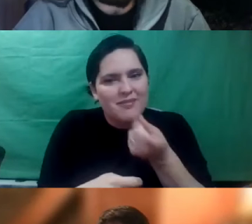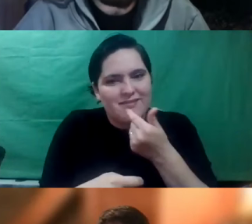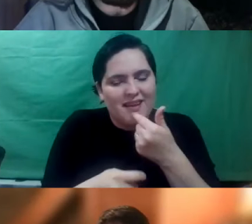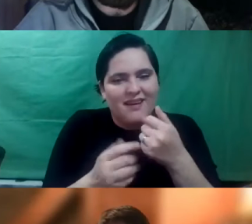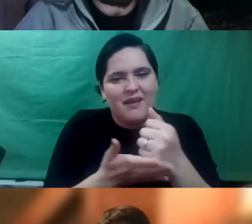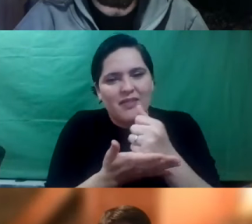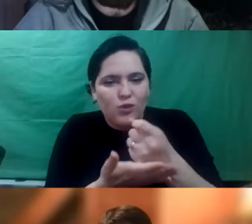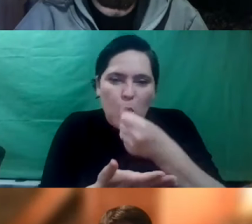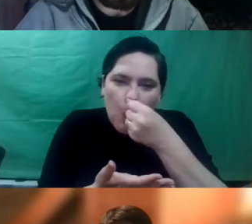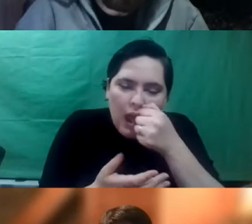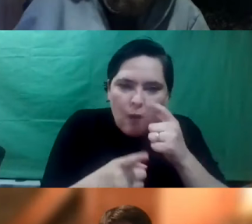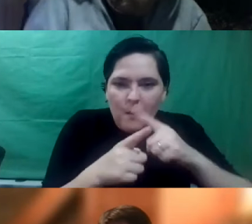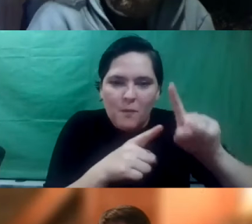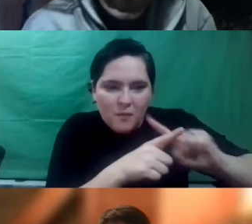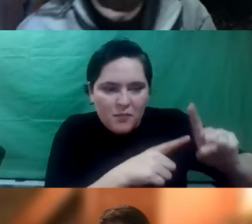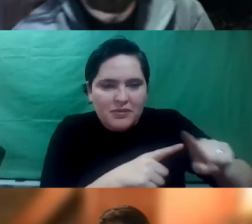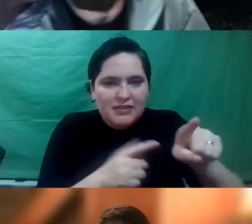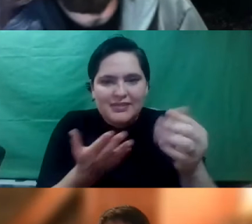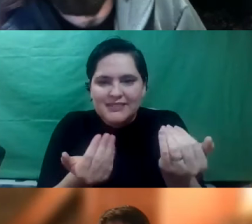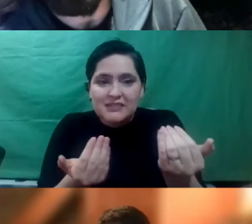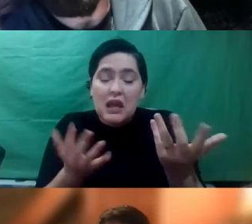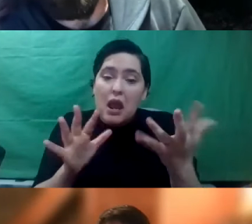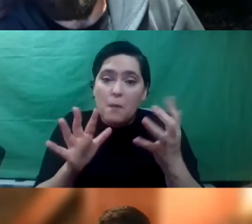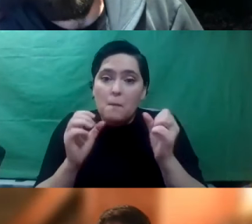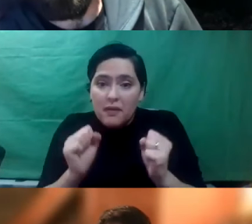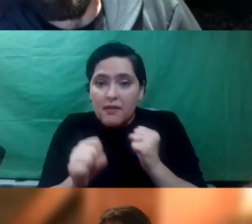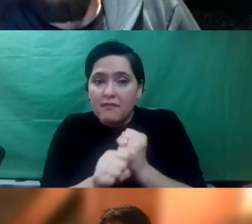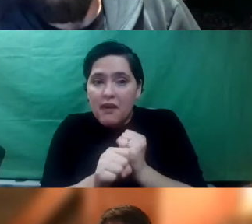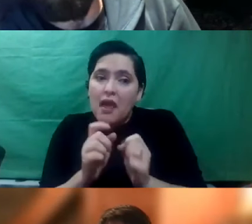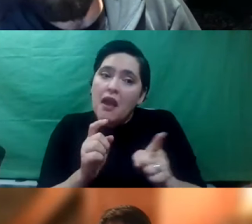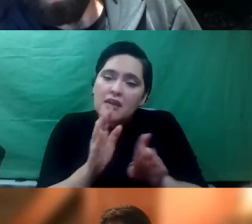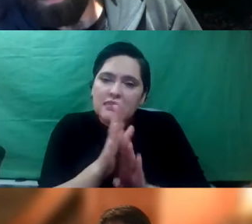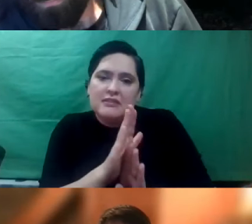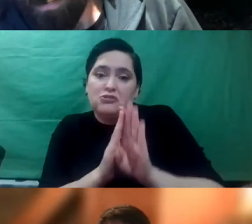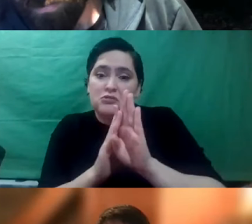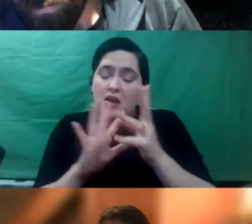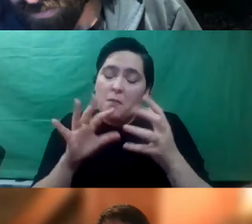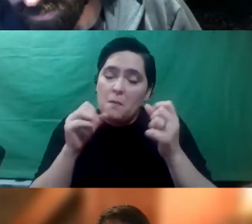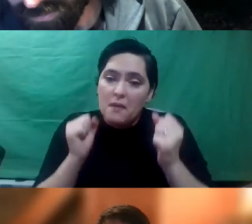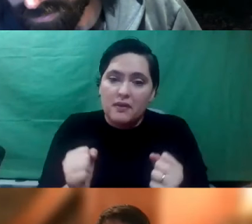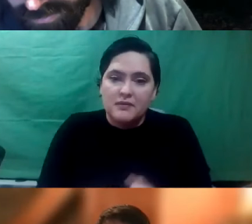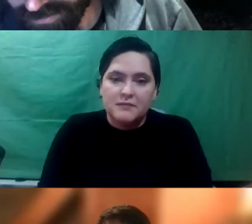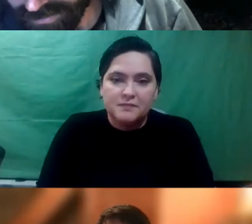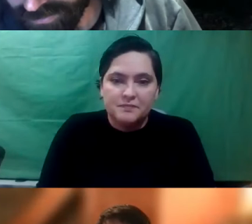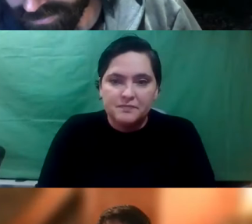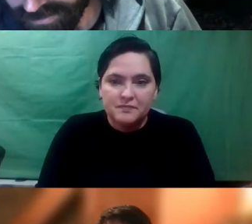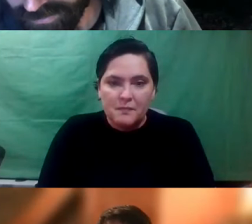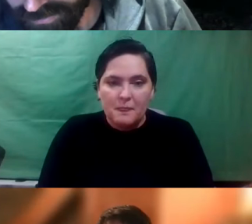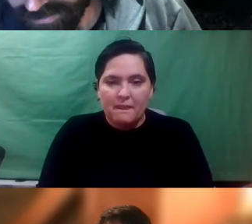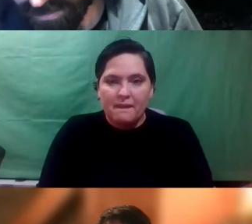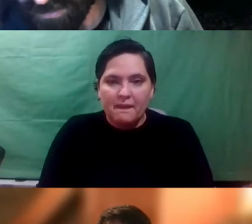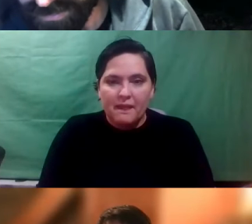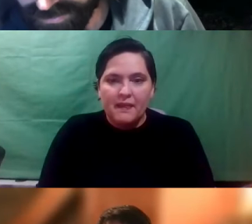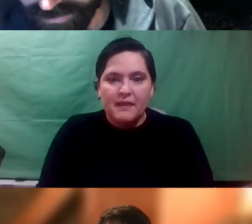vamos para allá, pero al menos seguimos trabajando a ver si resulta ese desarrollo. José Miguel González del Valle